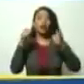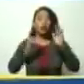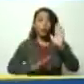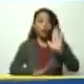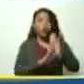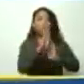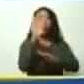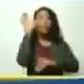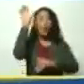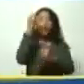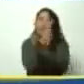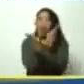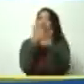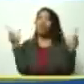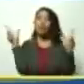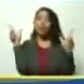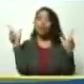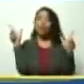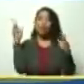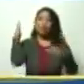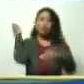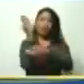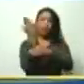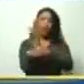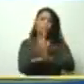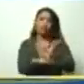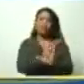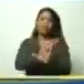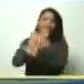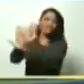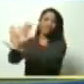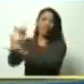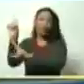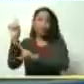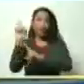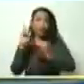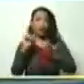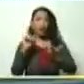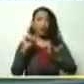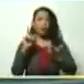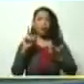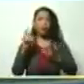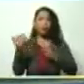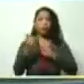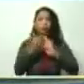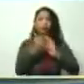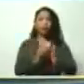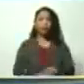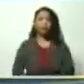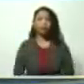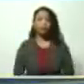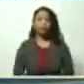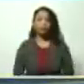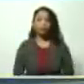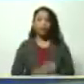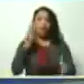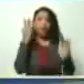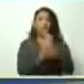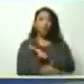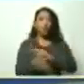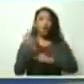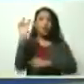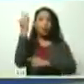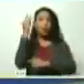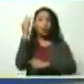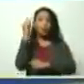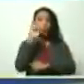país libre de sanciones y de medidas coercitivas unilaterales sobre la segunda pregunta